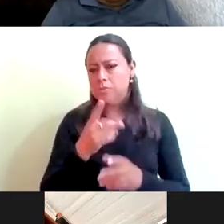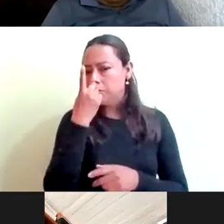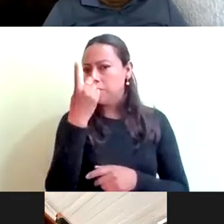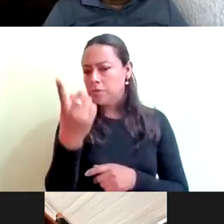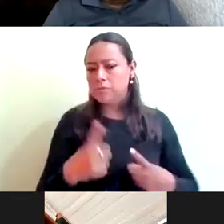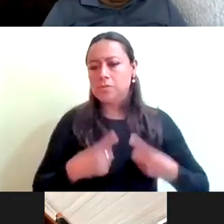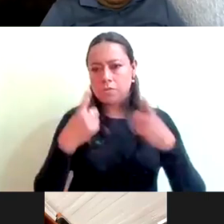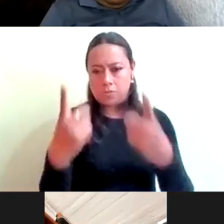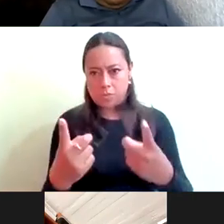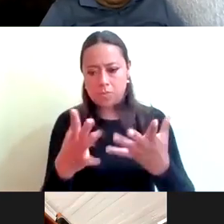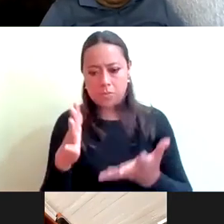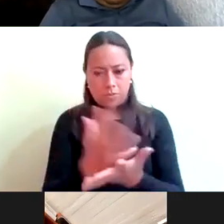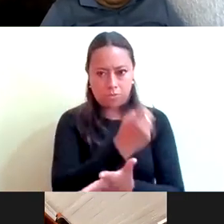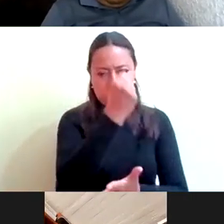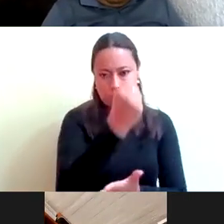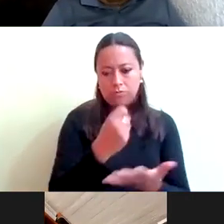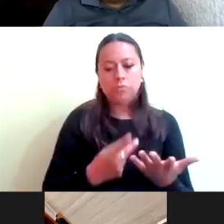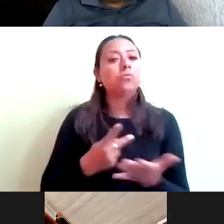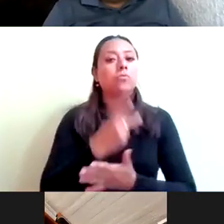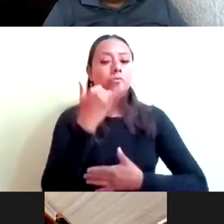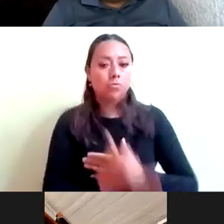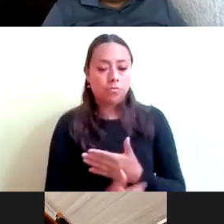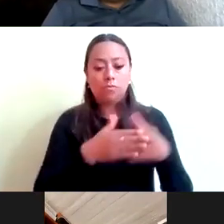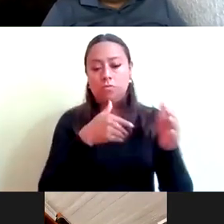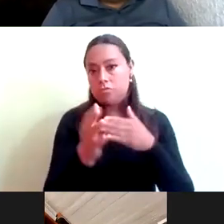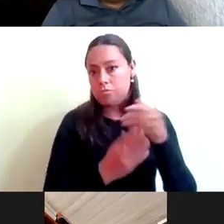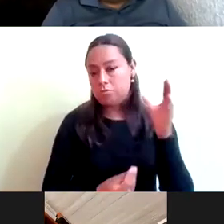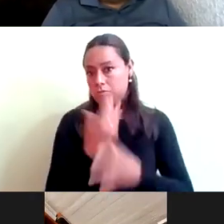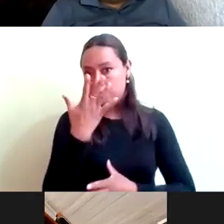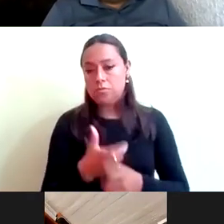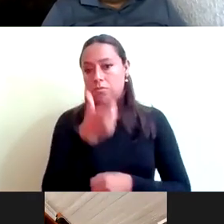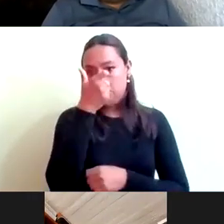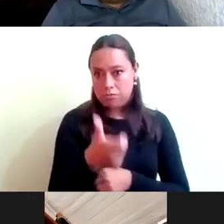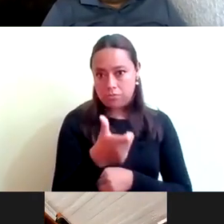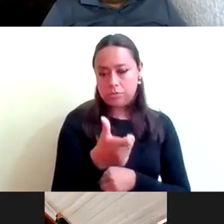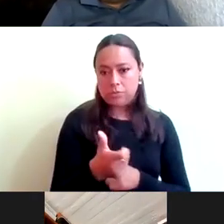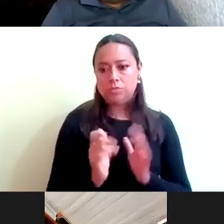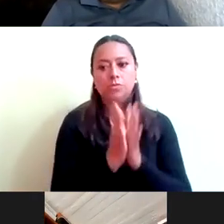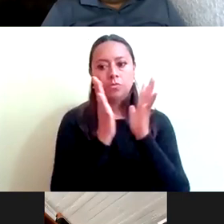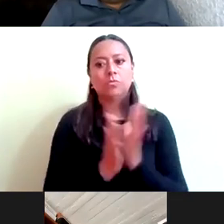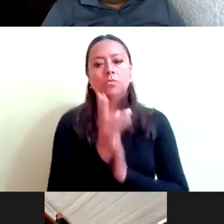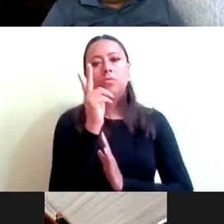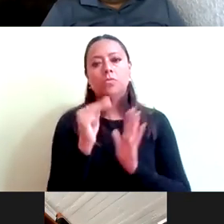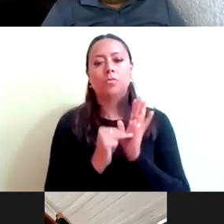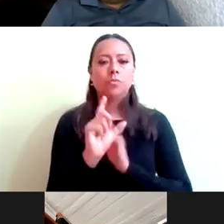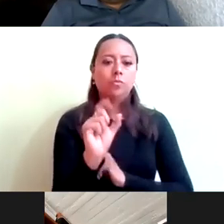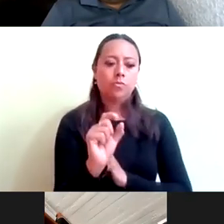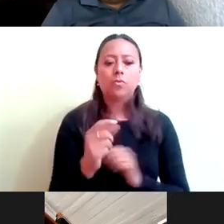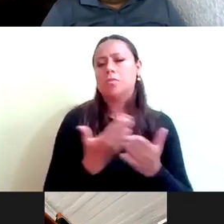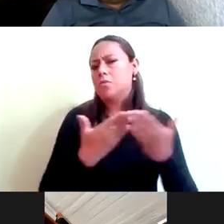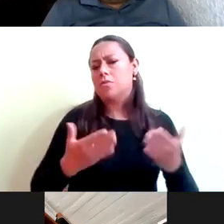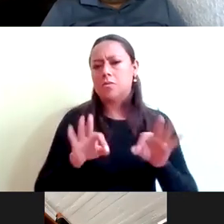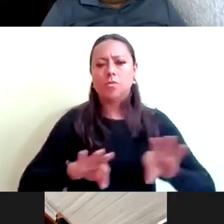proyectos innovadores del presupuesto participativo 2020. Y sí es importante que